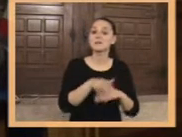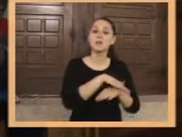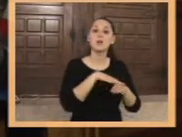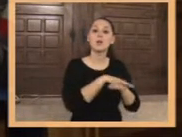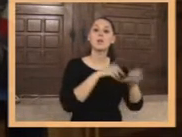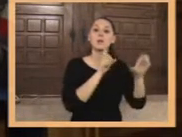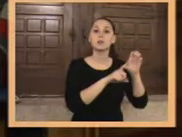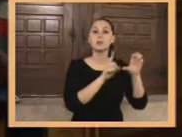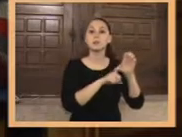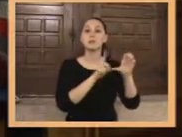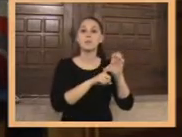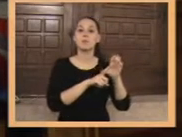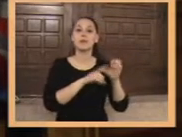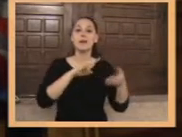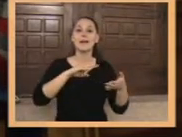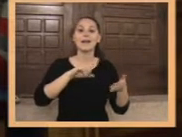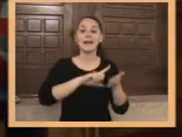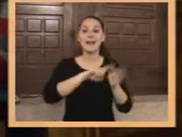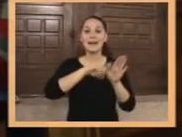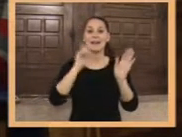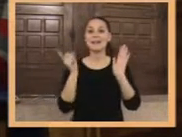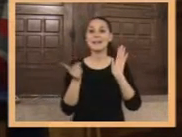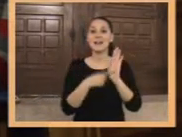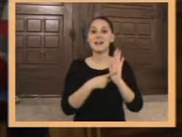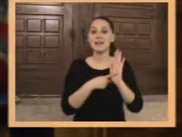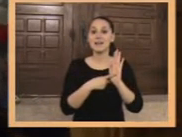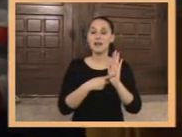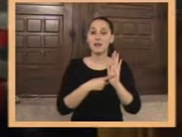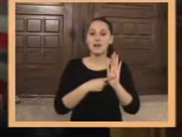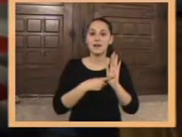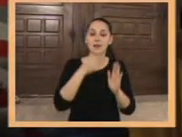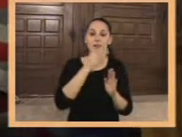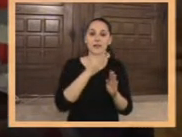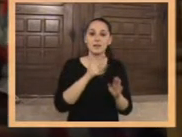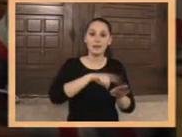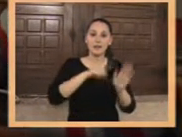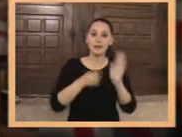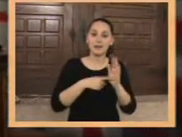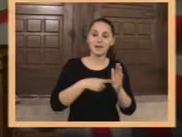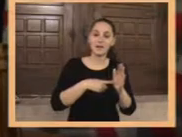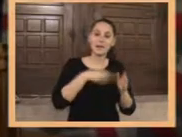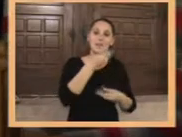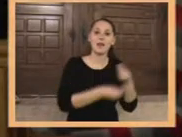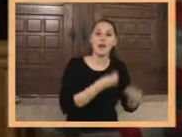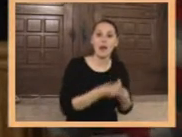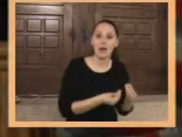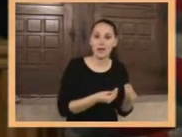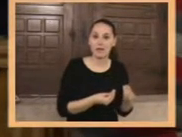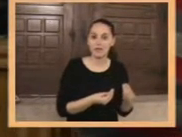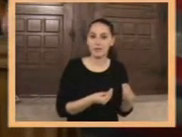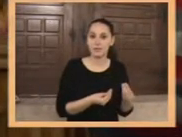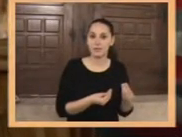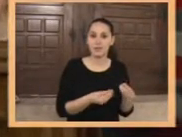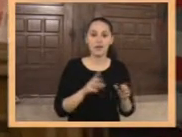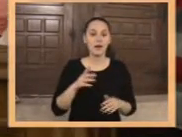es un anteproyecto de ley de medidas tributarias, es decir, no hay nada decidido. Entonces, por lo tanto, nosotros entendemos que ahora mismo que